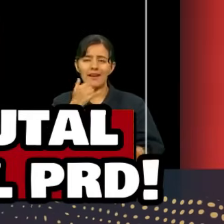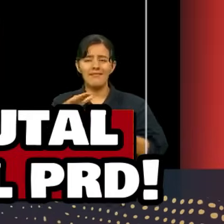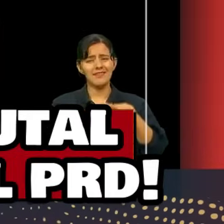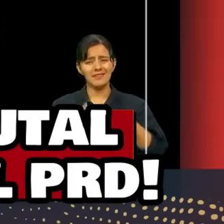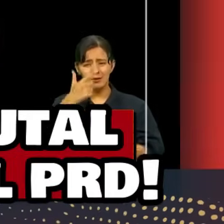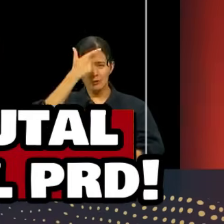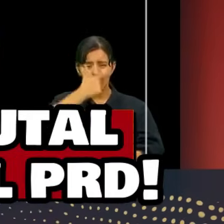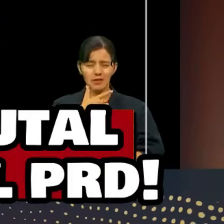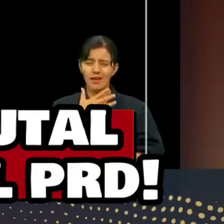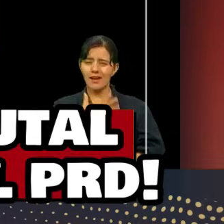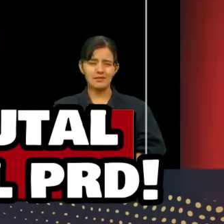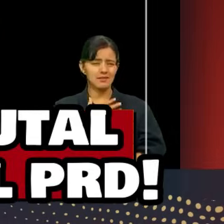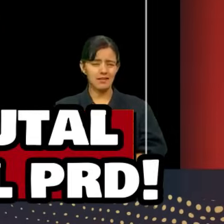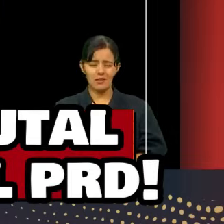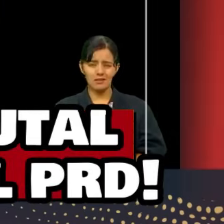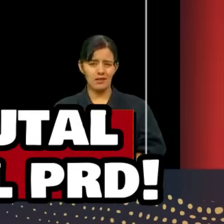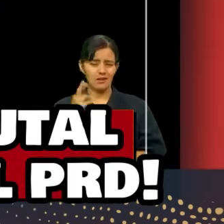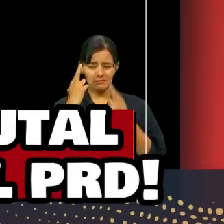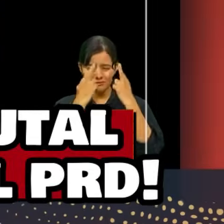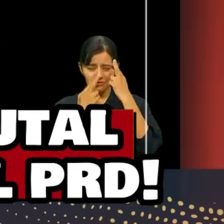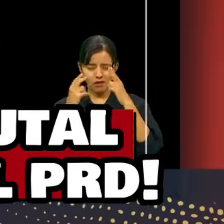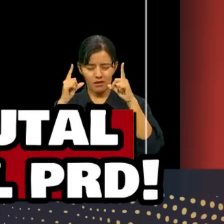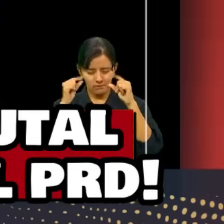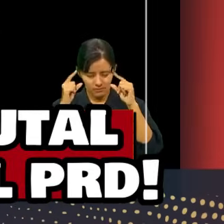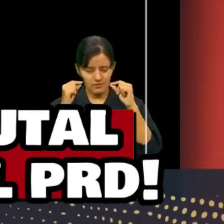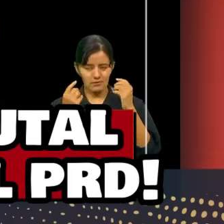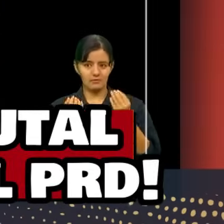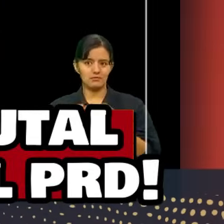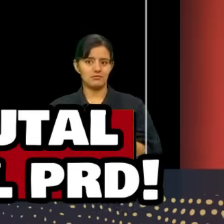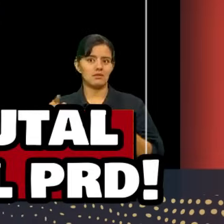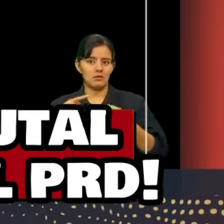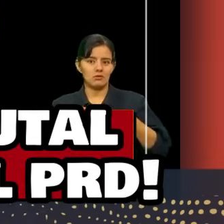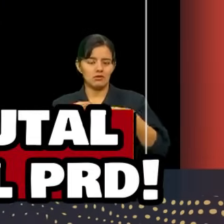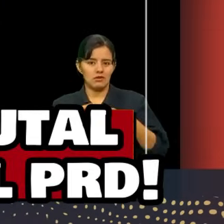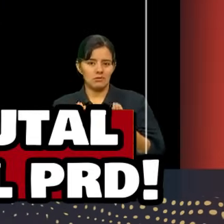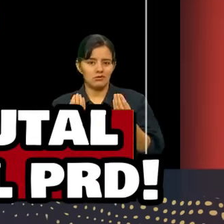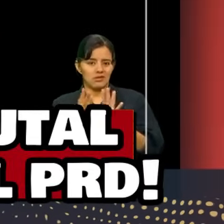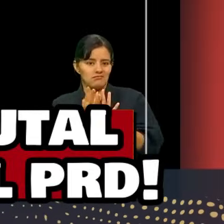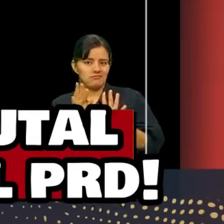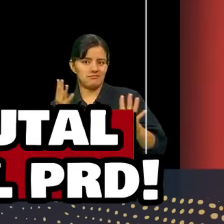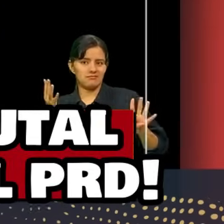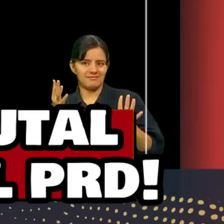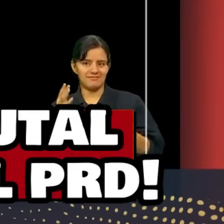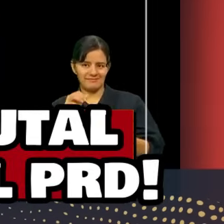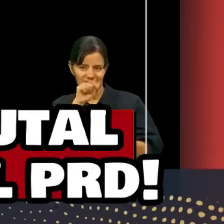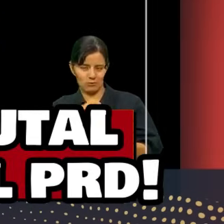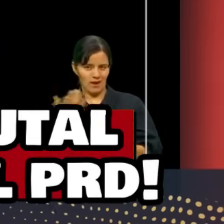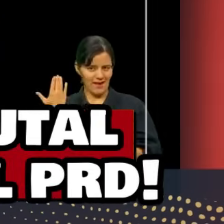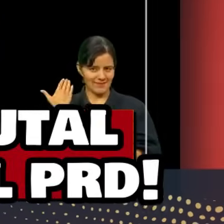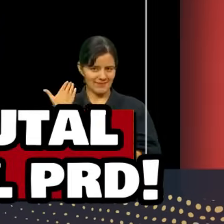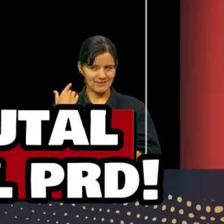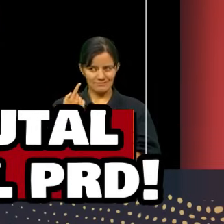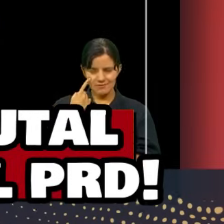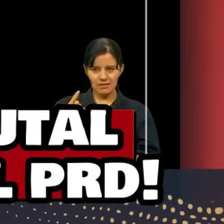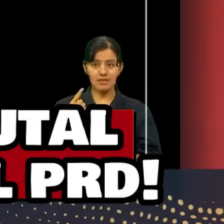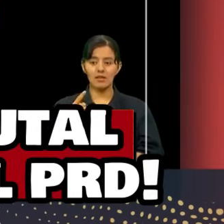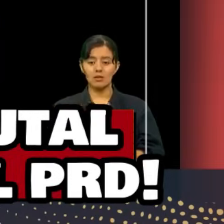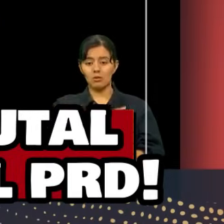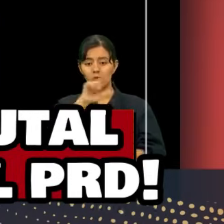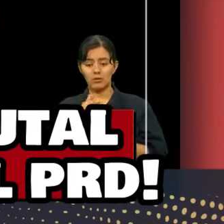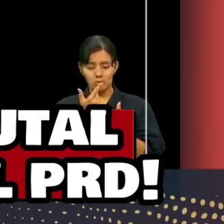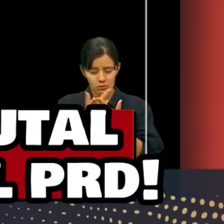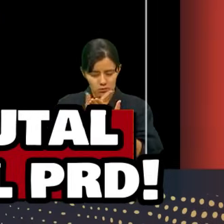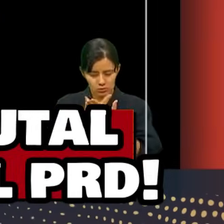noche, ya cansados después de una jornada electoral con mucha participación, como la que tuvimos hace unos días, puedan tener errores que sin